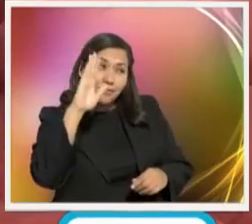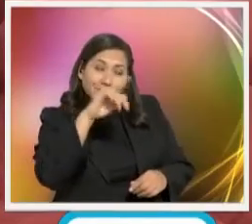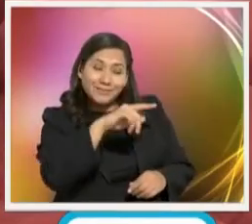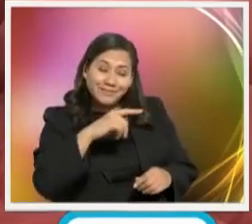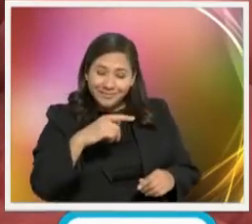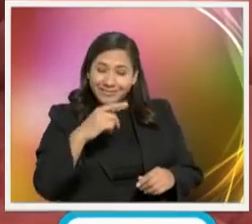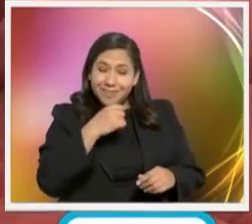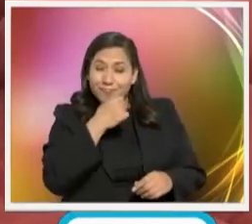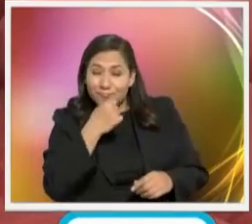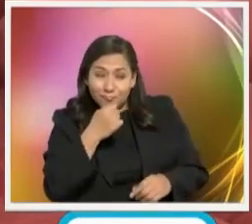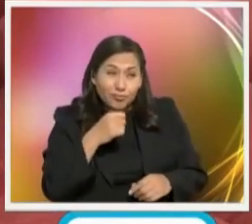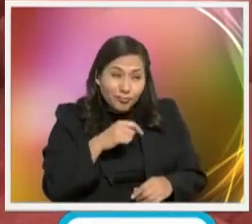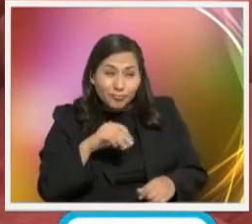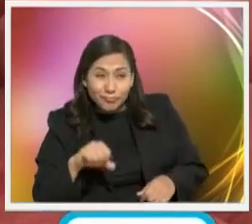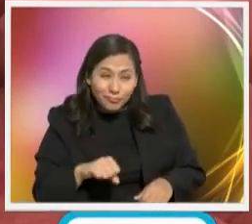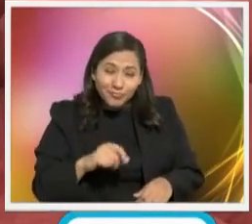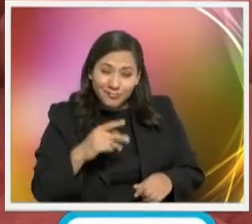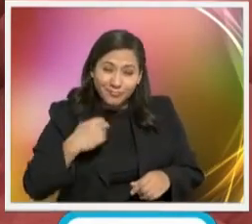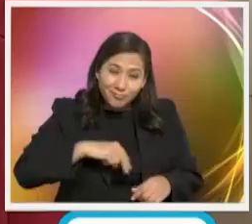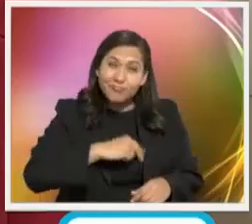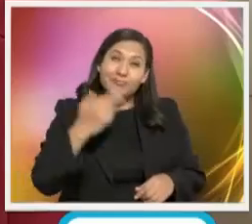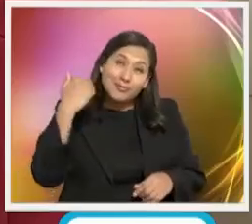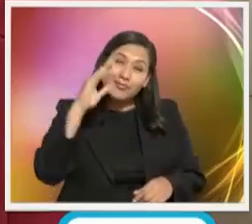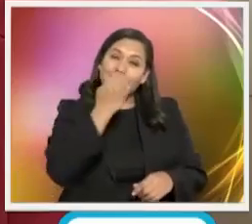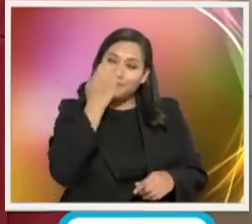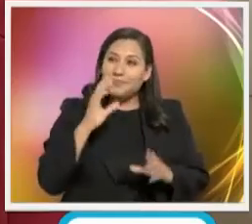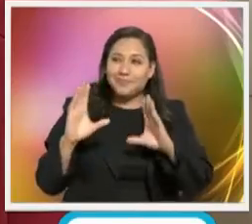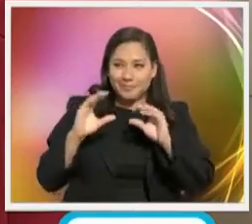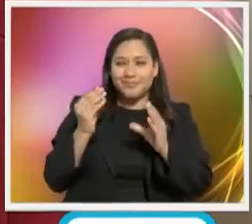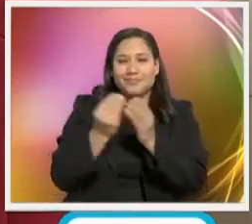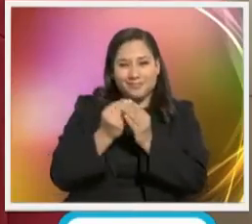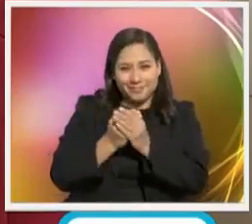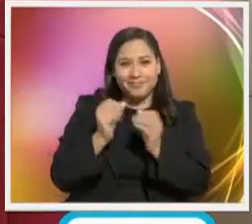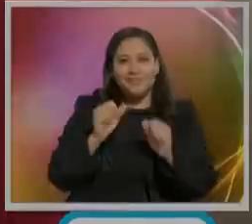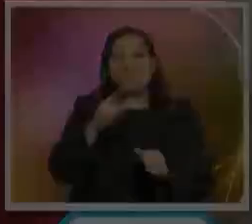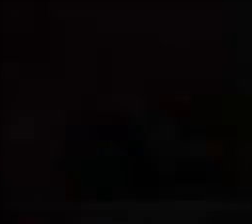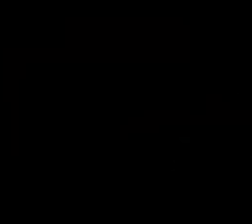a la eso escuela. íbamos al colegio. Así es, ya me darán la clase luego. Ustedes en casa, gracias por acompañarnos.